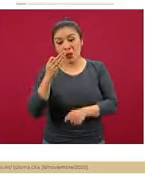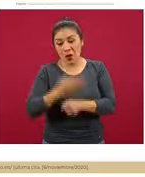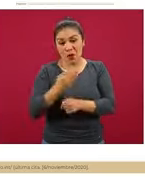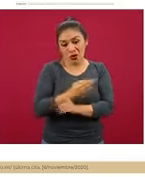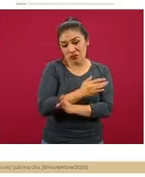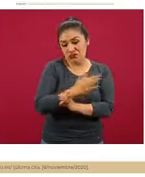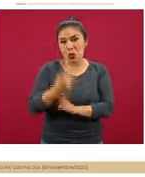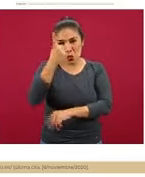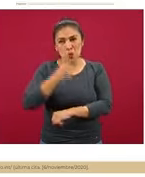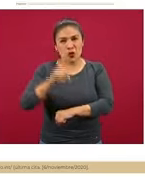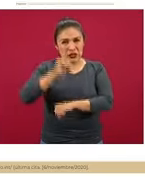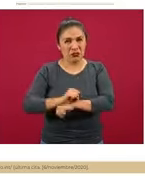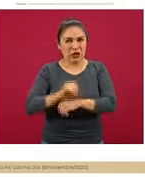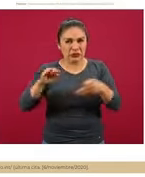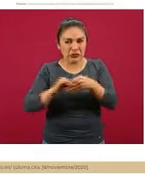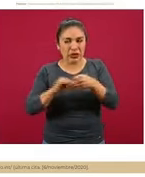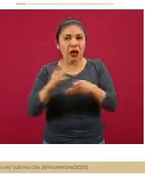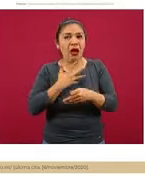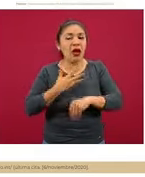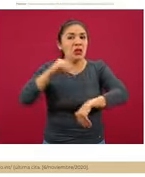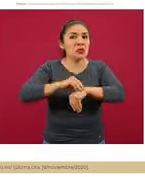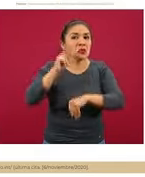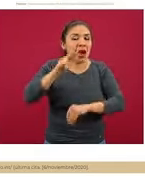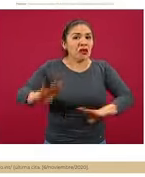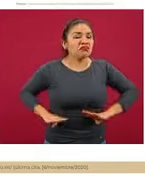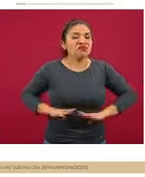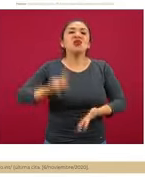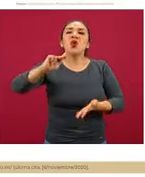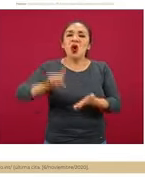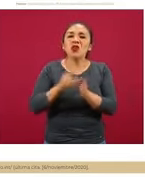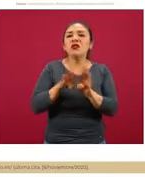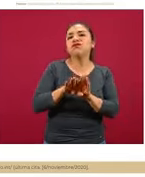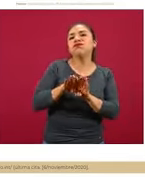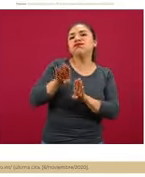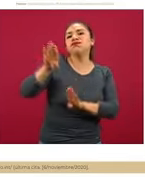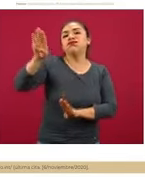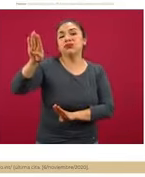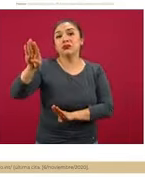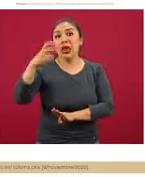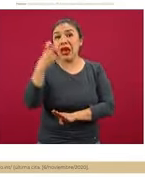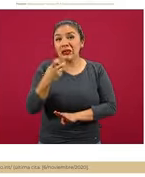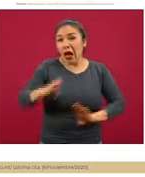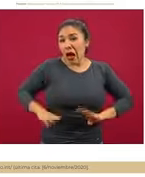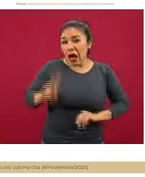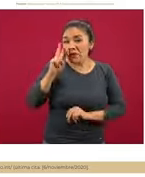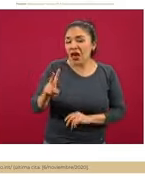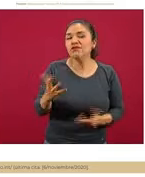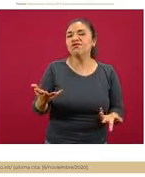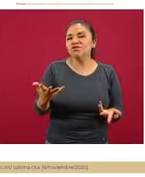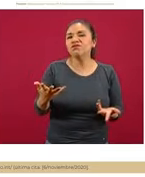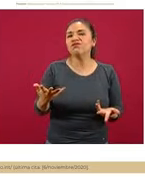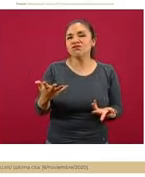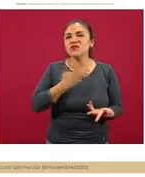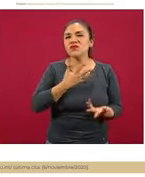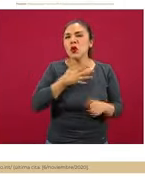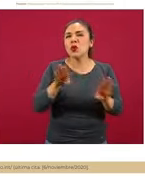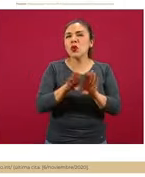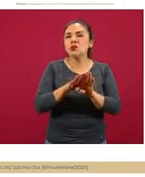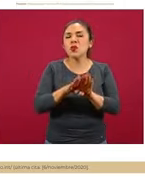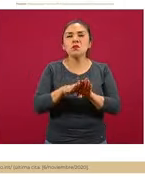una semana, tenemos un comportamiento nuevamente ascendente que, para fines prácticos, ha llegado a tener, digamos,